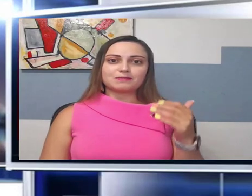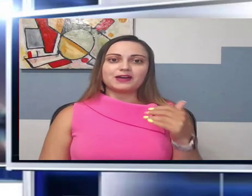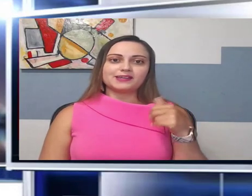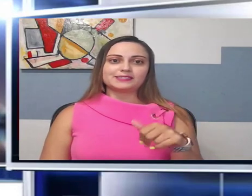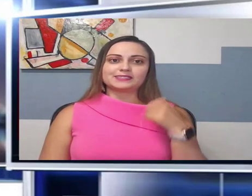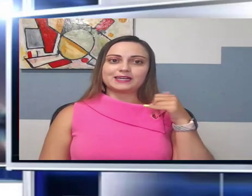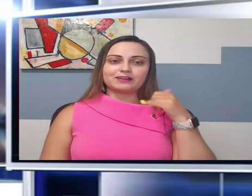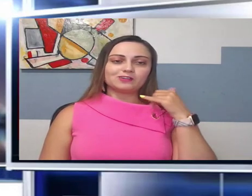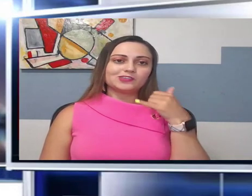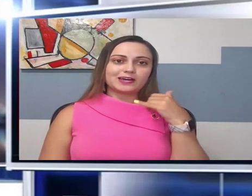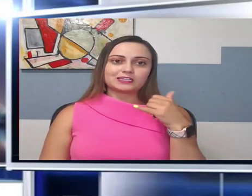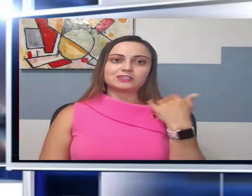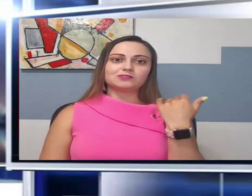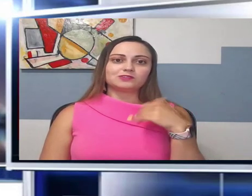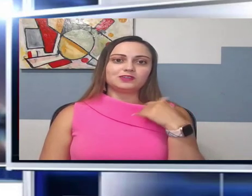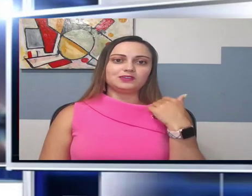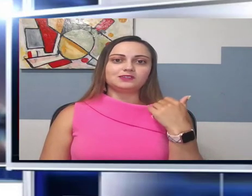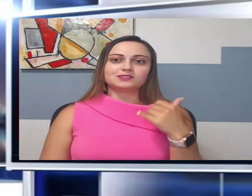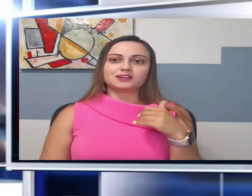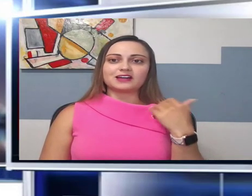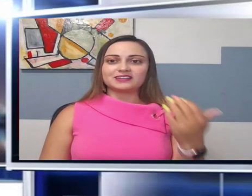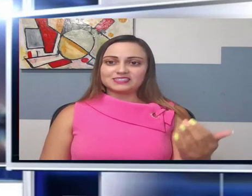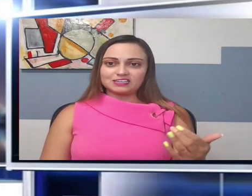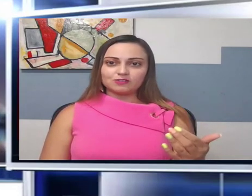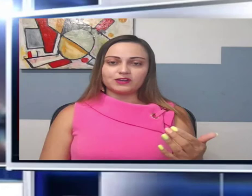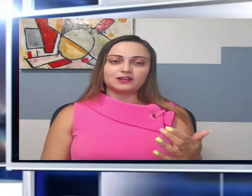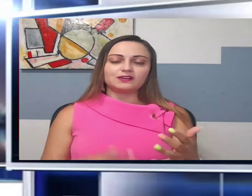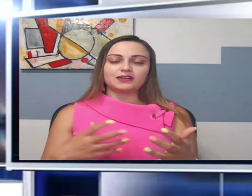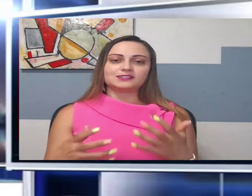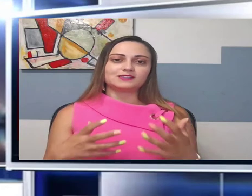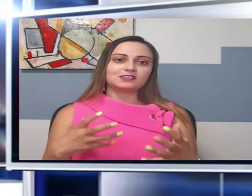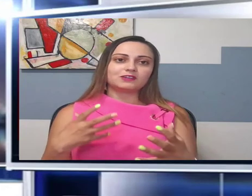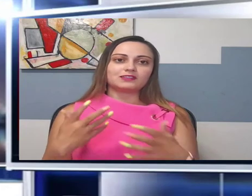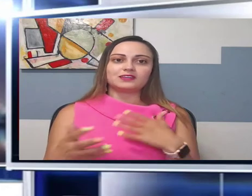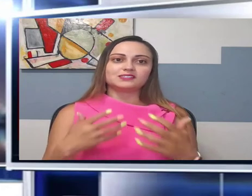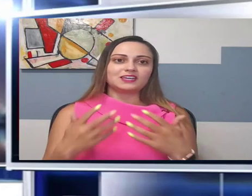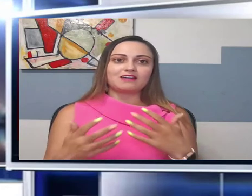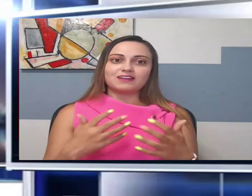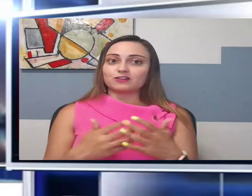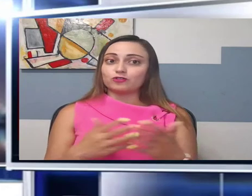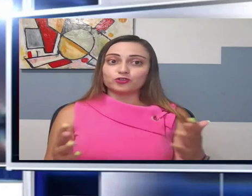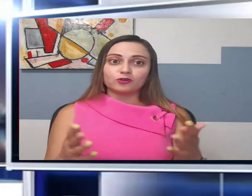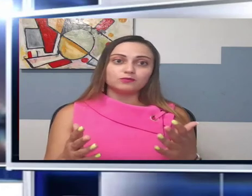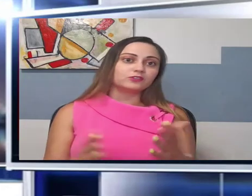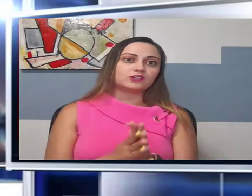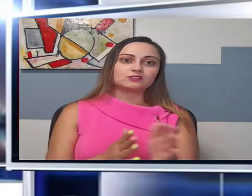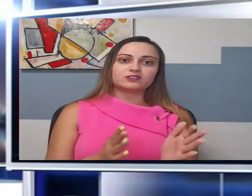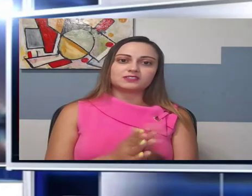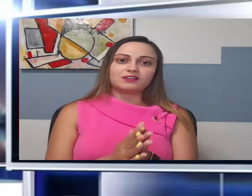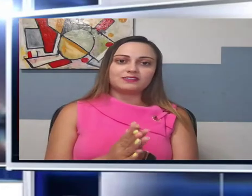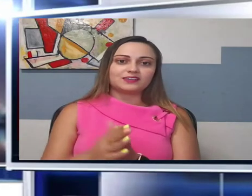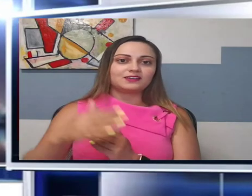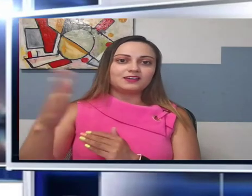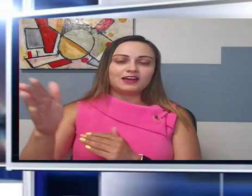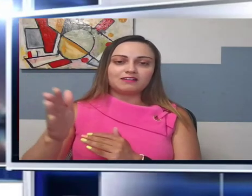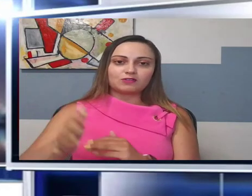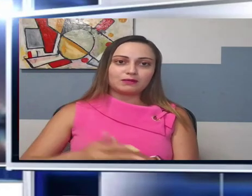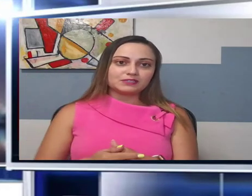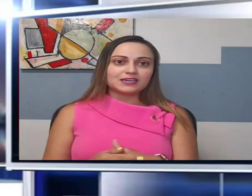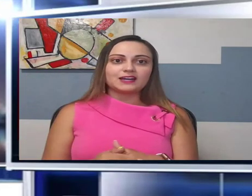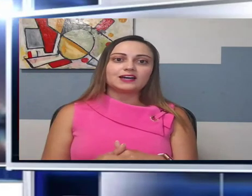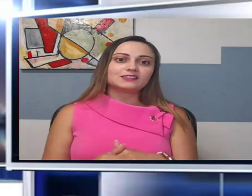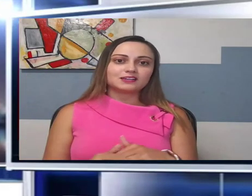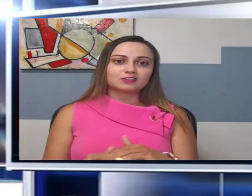hacer llamadas, visitar el contacto y ser agresivo en el sentido que tienes que hablar con todo y cuando te hace un restaurante,